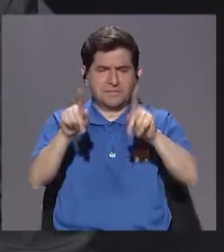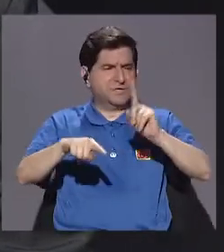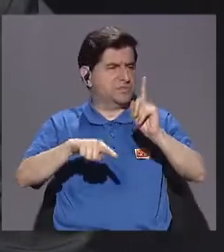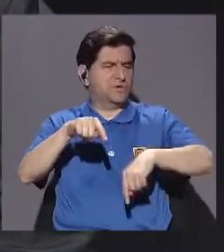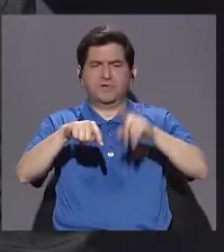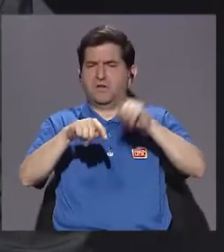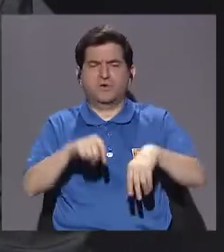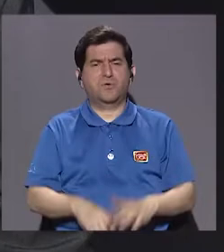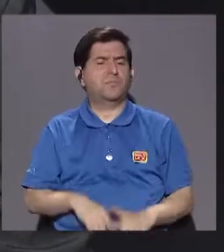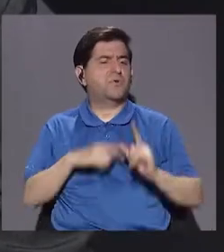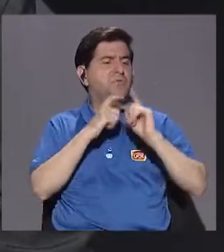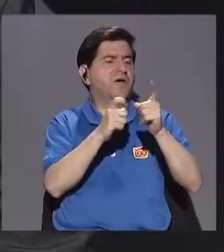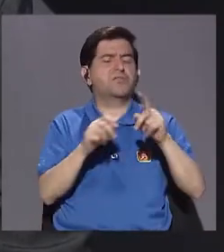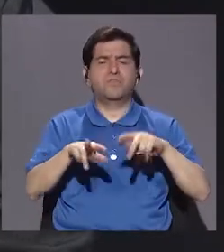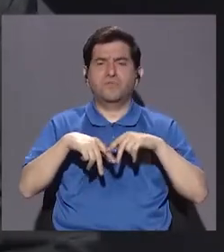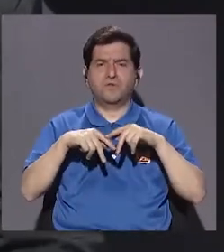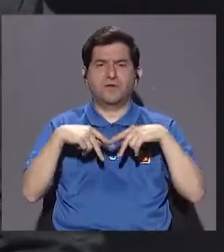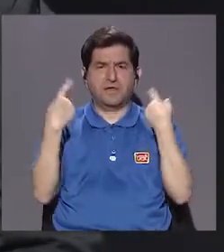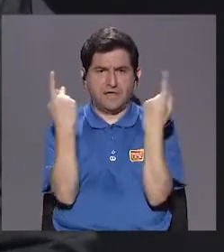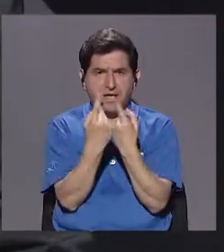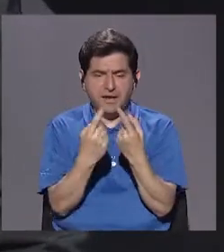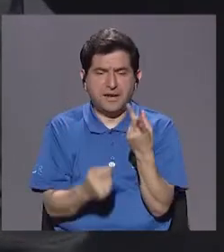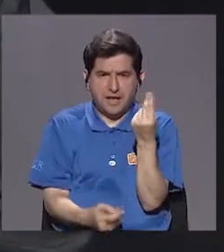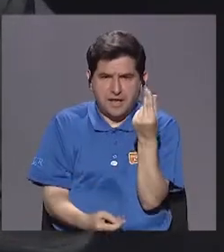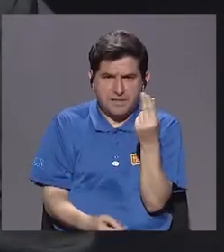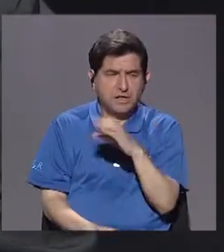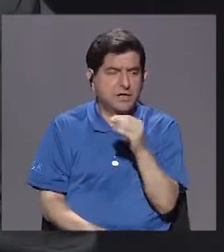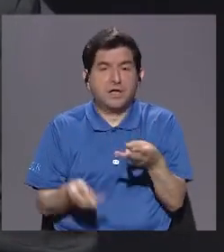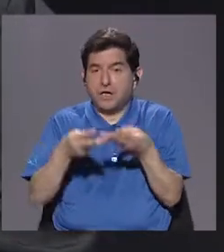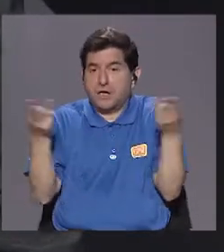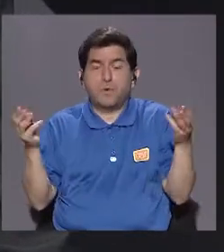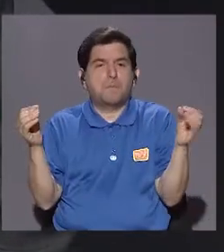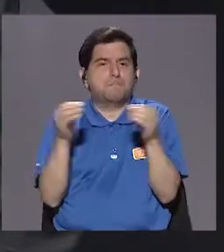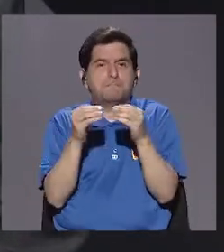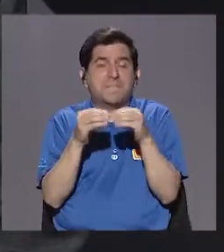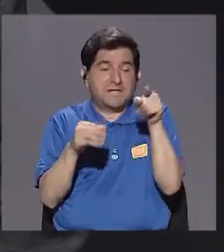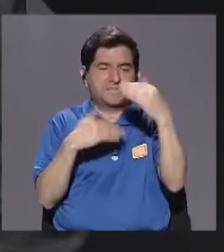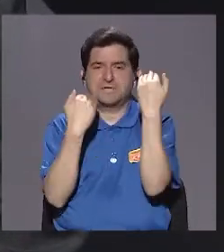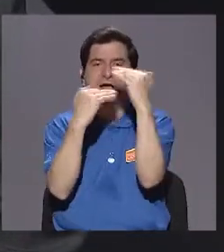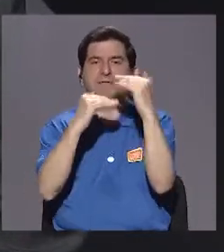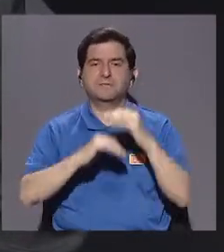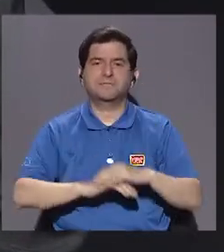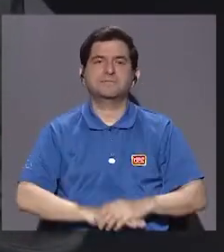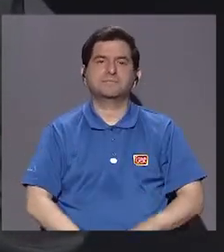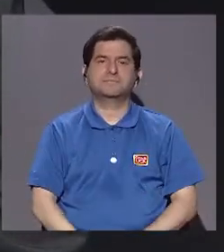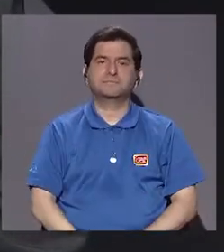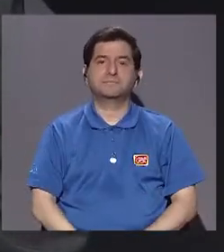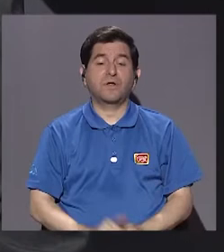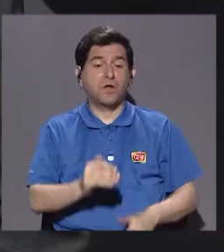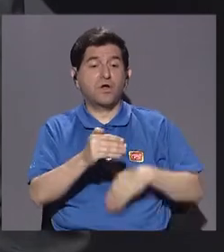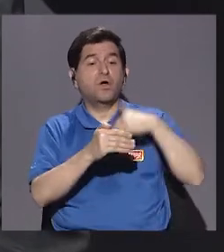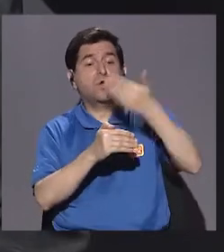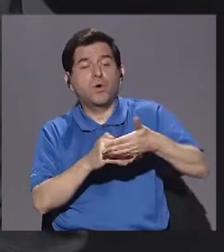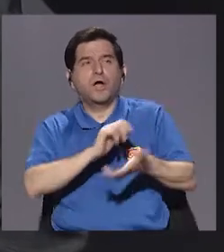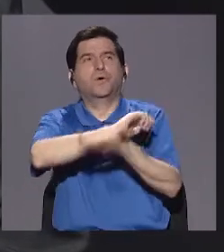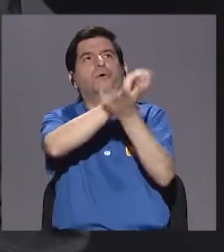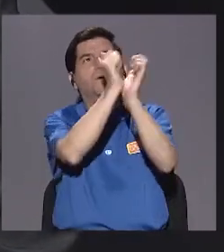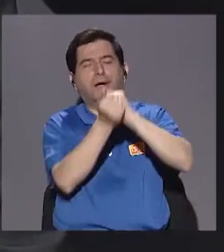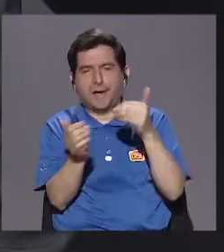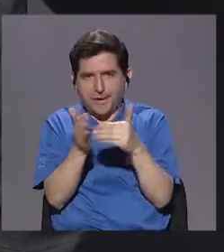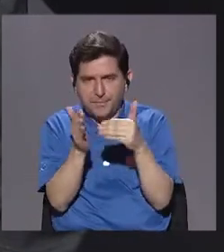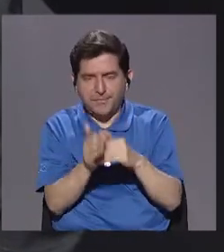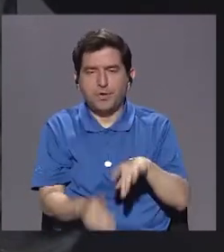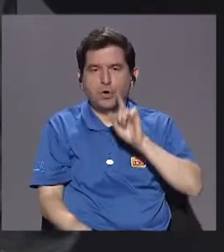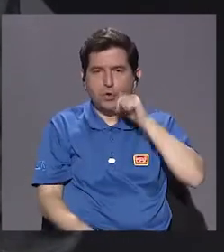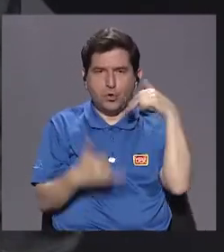donarle a un partido contribuir en dinero o en especie más que ese límite después de hacer reforma ya en el código